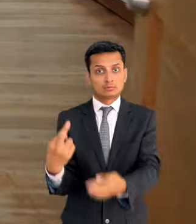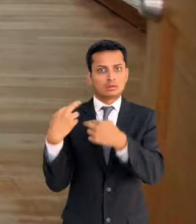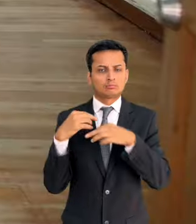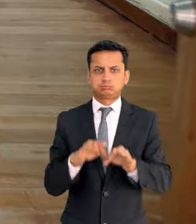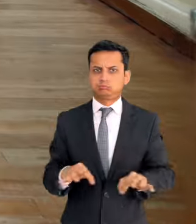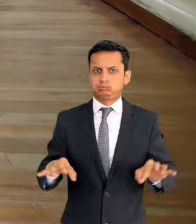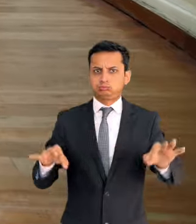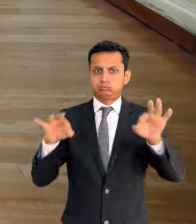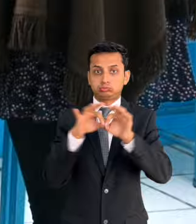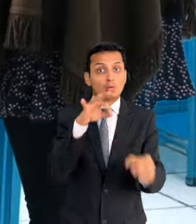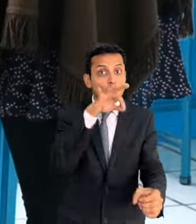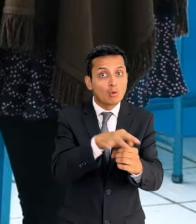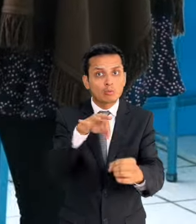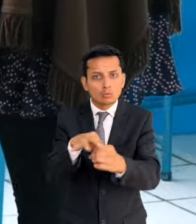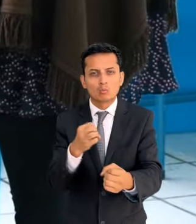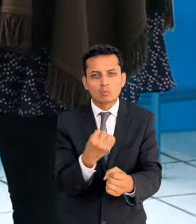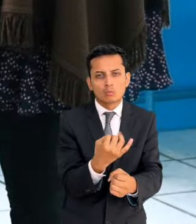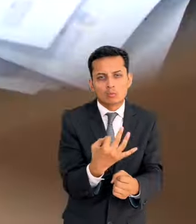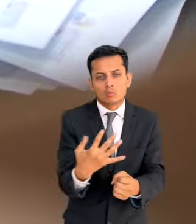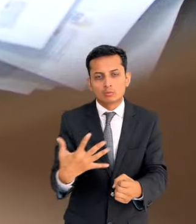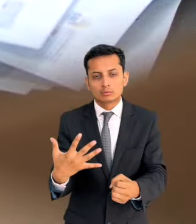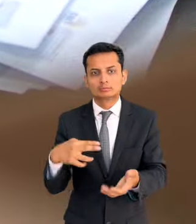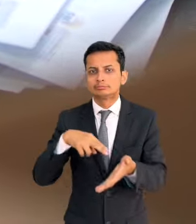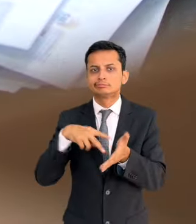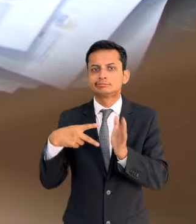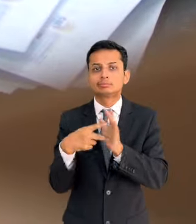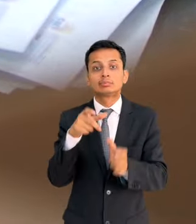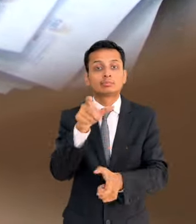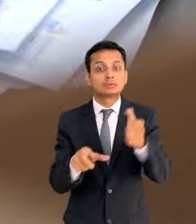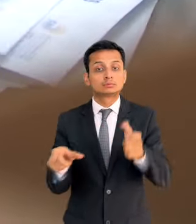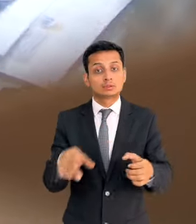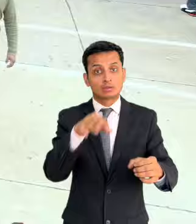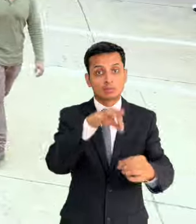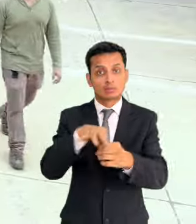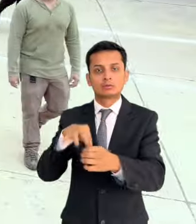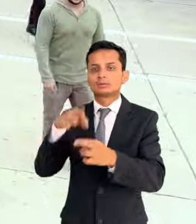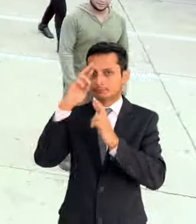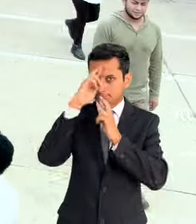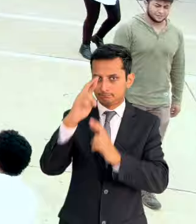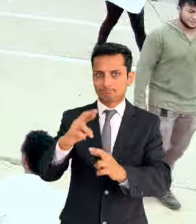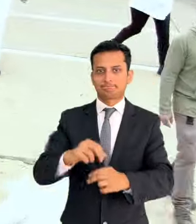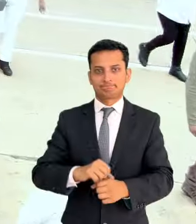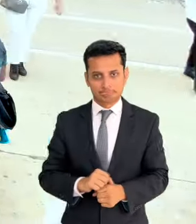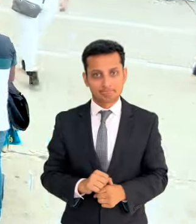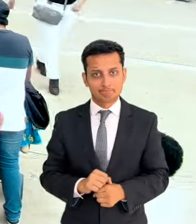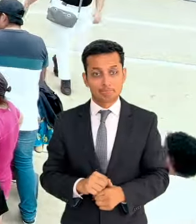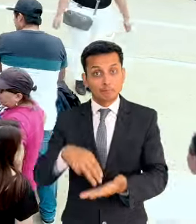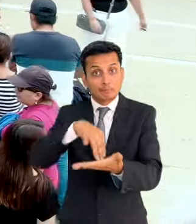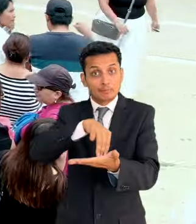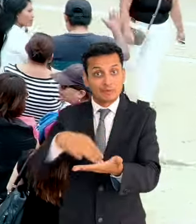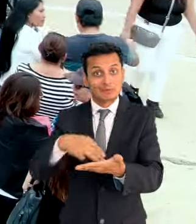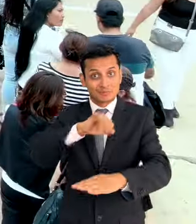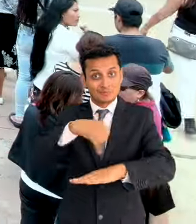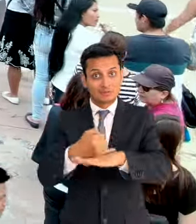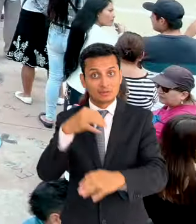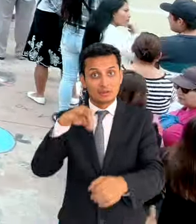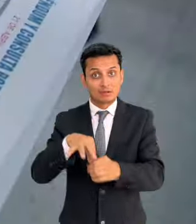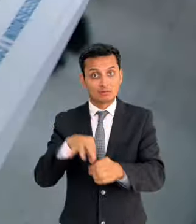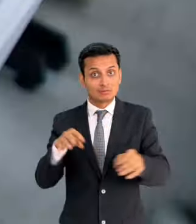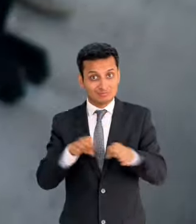Su labor será fundamental para recibir y contar cada voto, garantizando así la voluntad ciudadana expresada en las